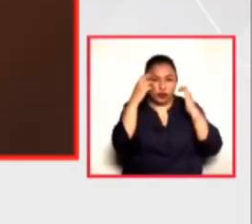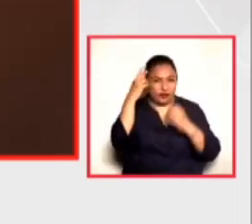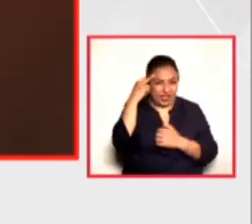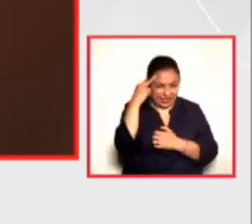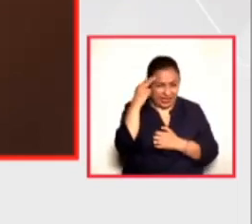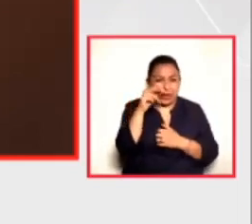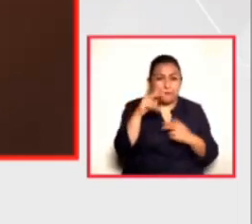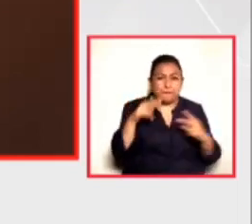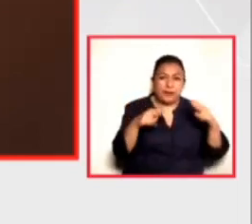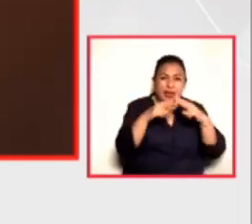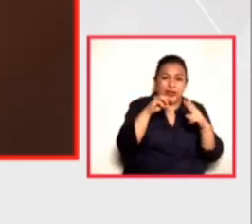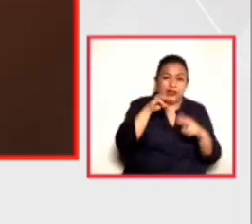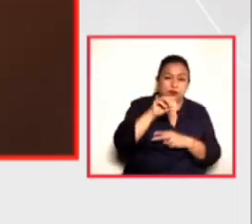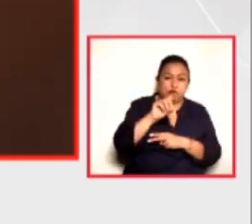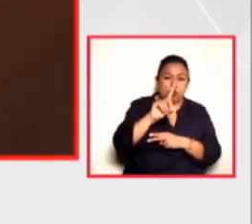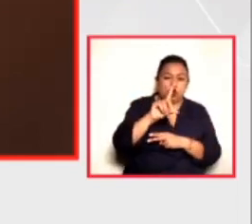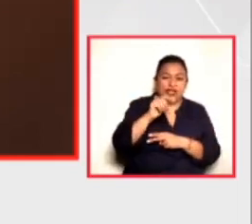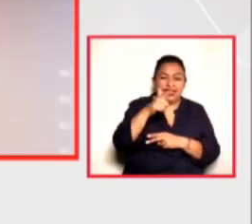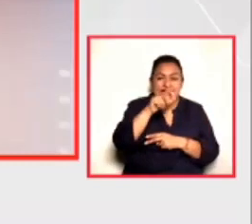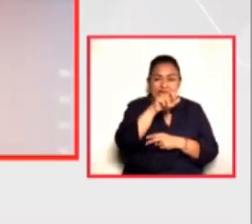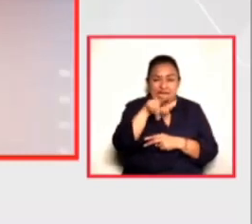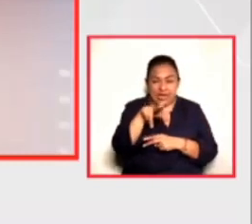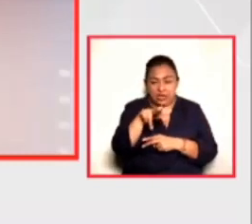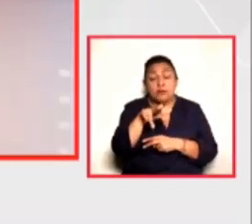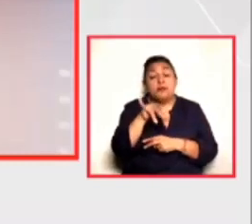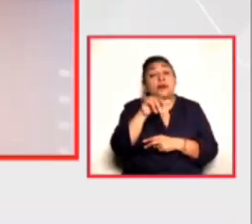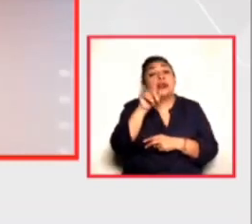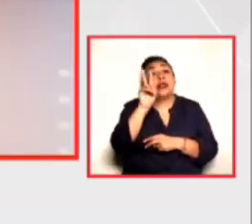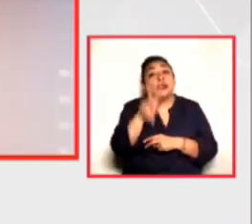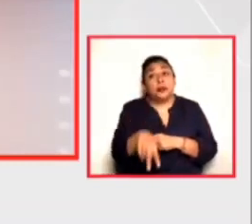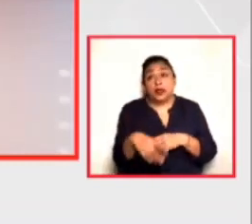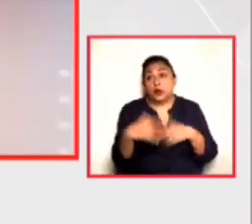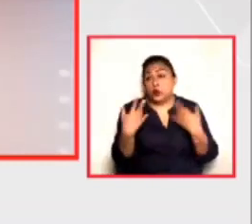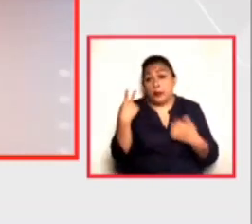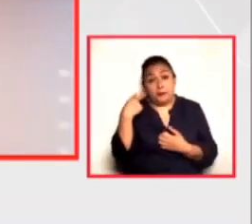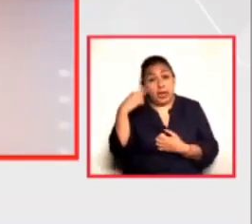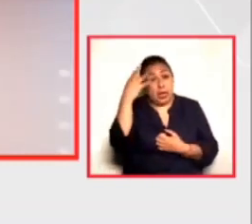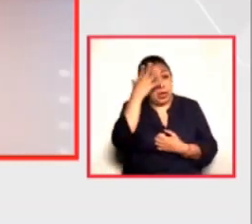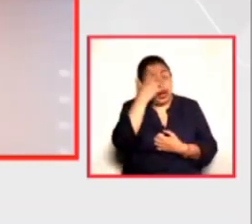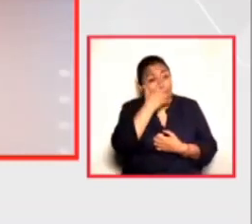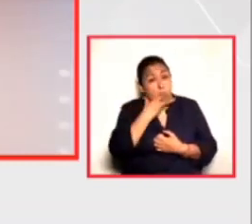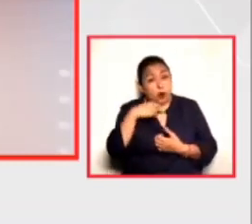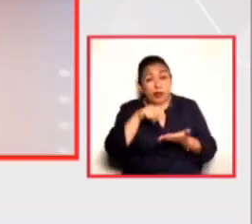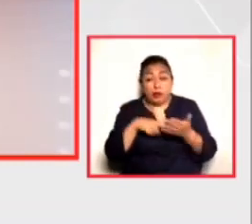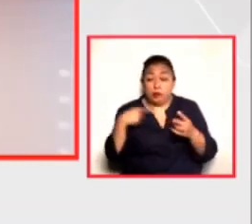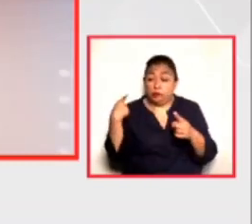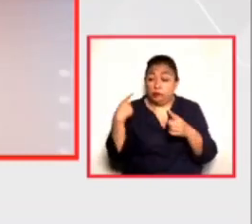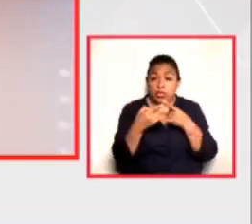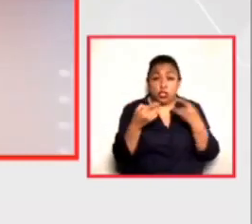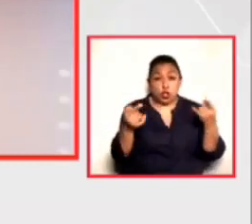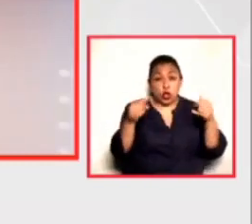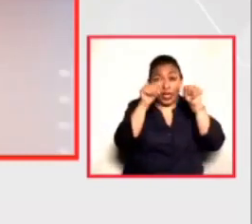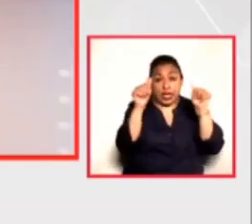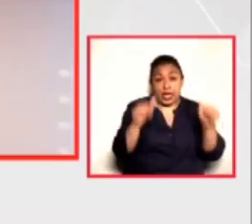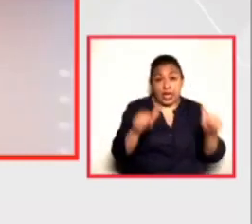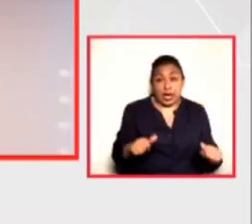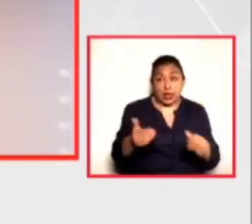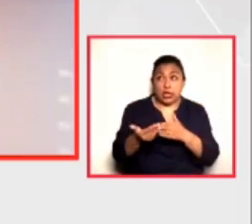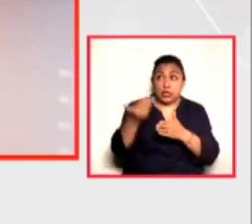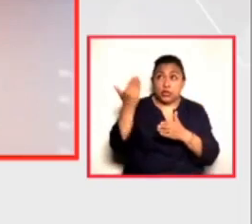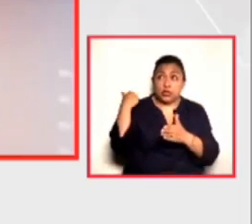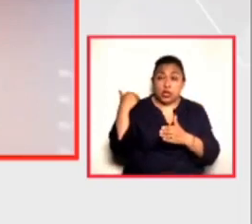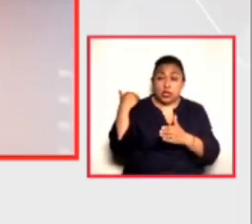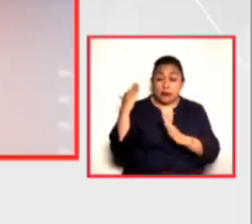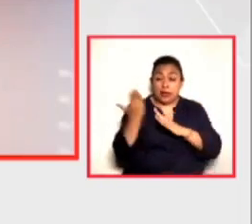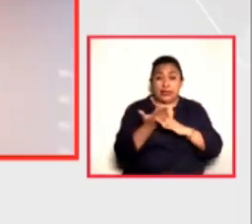sus contemporáneos. De verdad, un viaje fascinante a través de la historia del arte de la primera parte del siglo XX. No